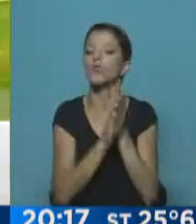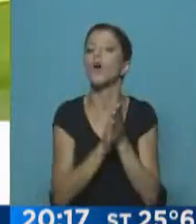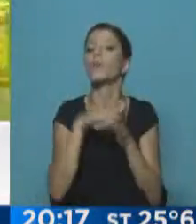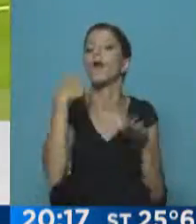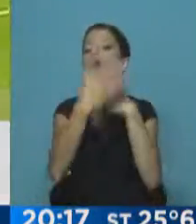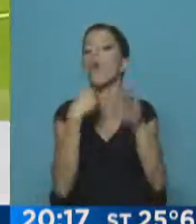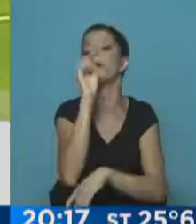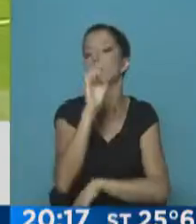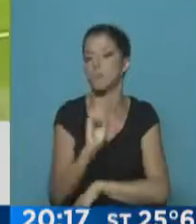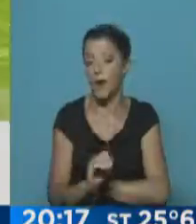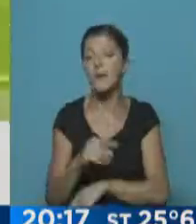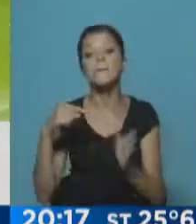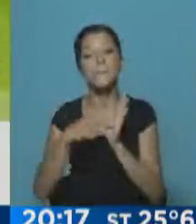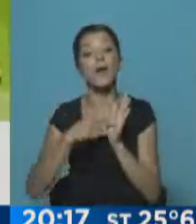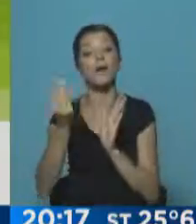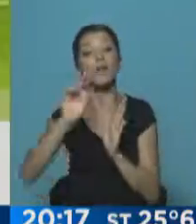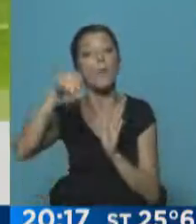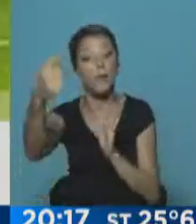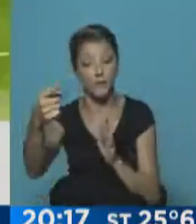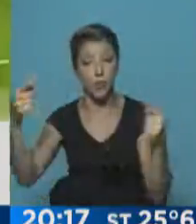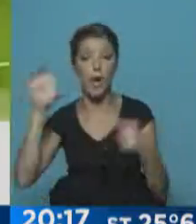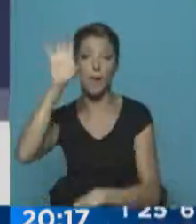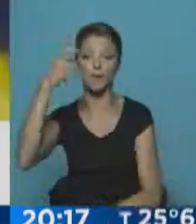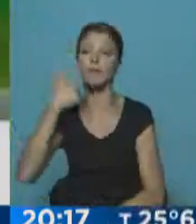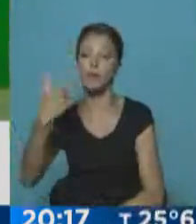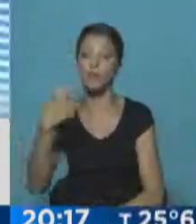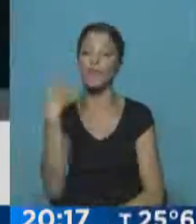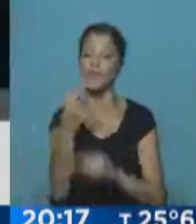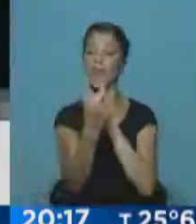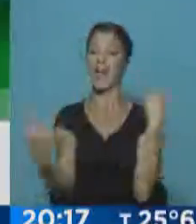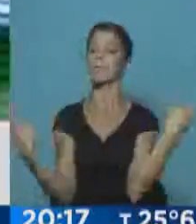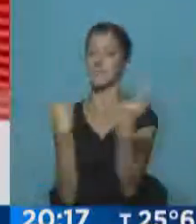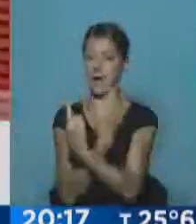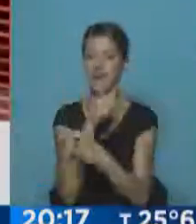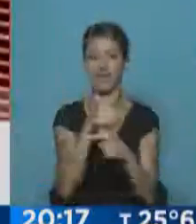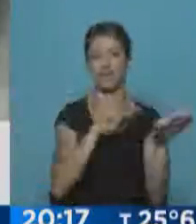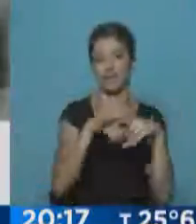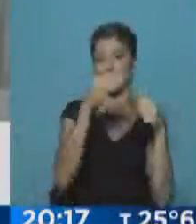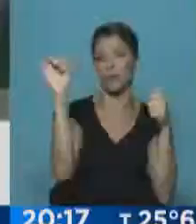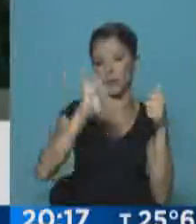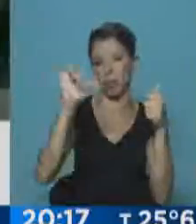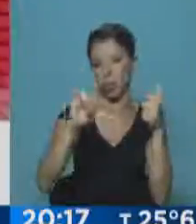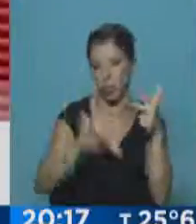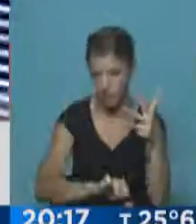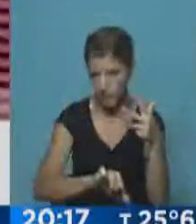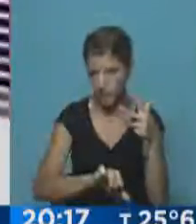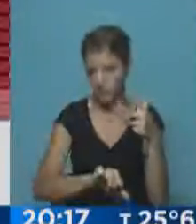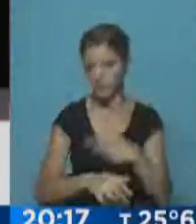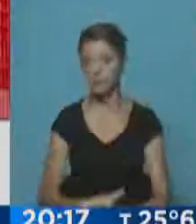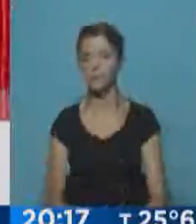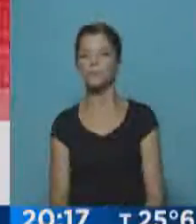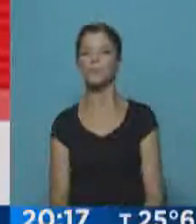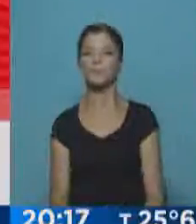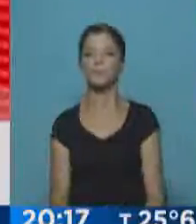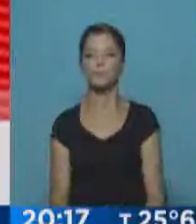el próximo sábado, en Mendoza, le queda la oportunidad para revertir esta pálida imagen que dejó en los partidos hasta el